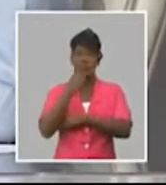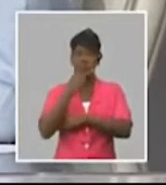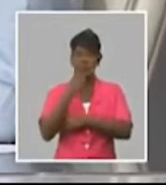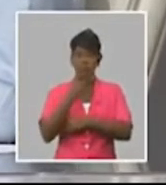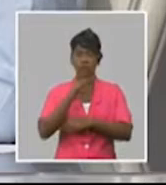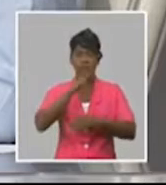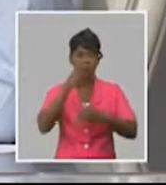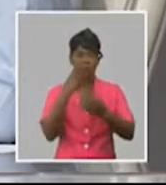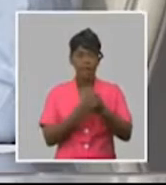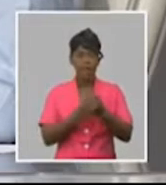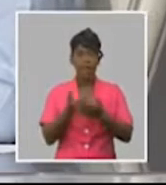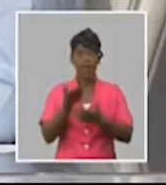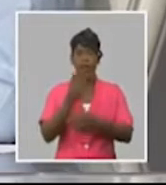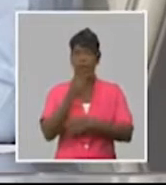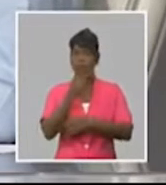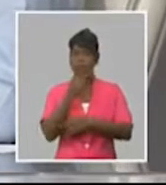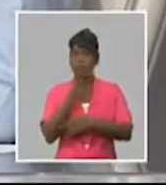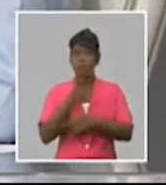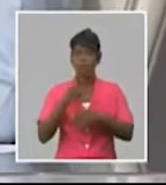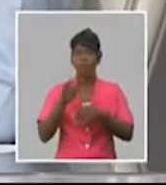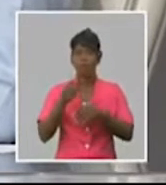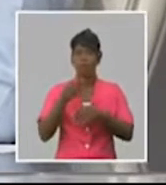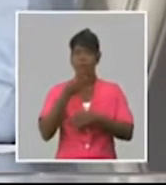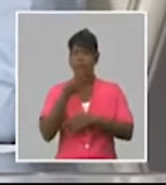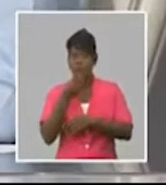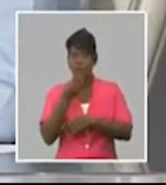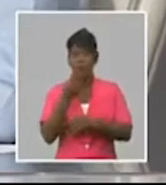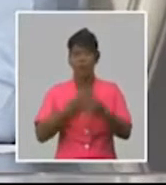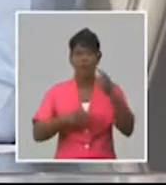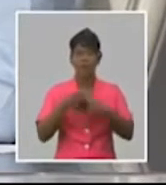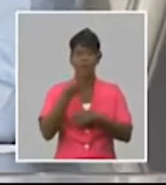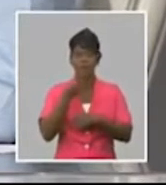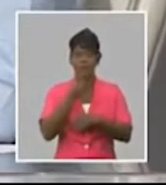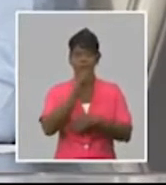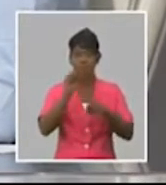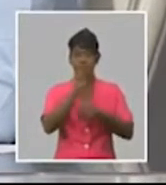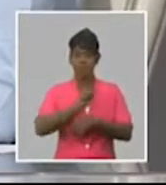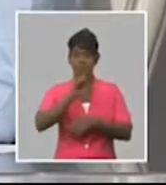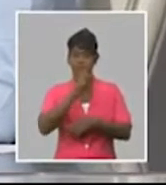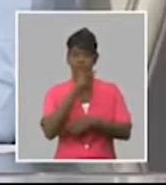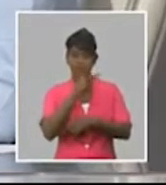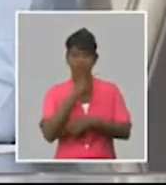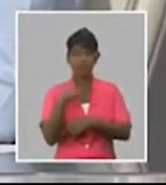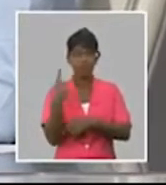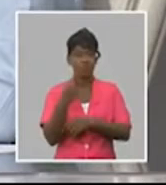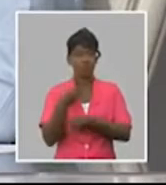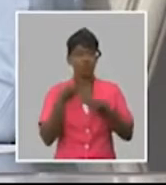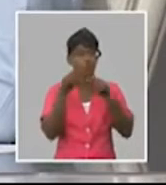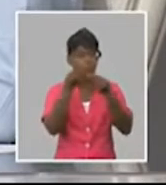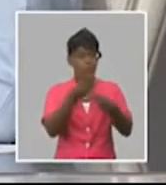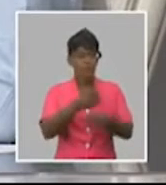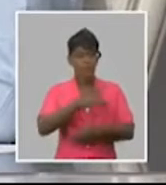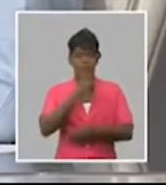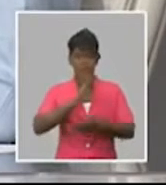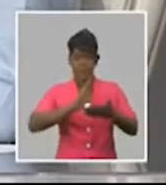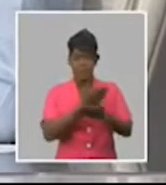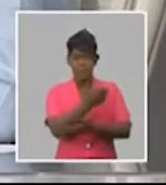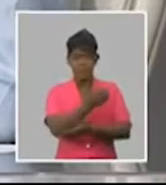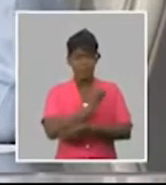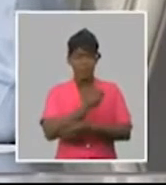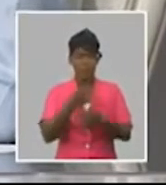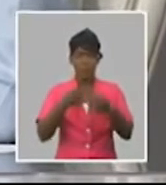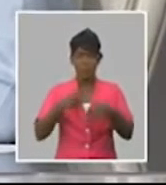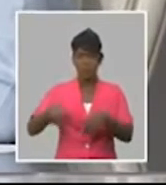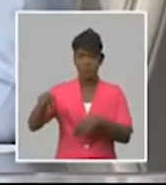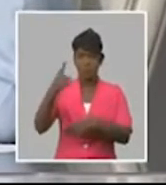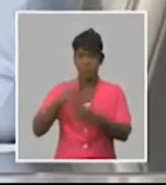tienen discapacidades, que tienen problemas, que no están aptos para el empleo, le daremos todo el apoyo, pero el que tiene las condiciones y está apto para trabajar, que